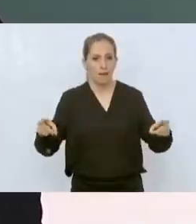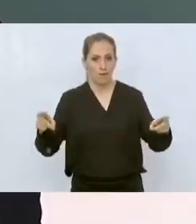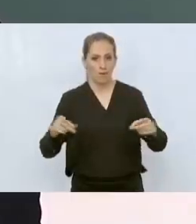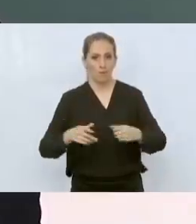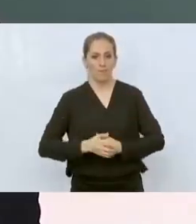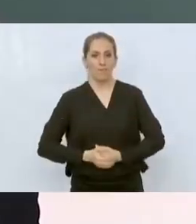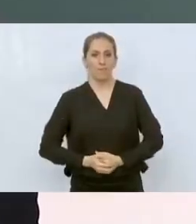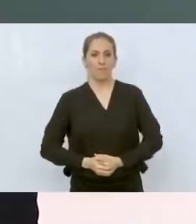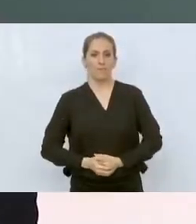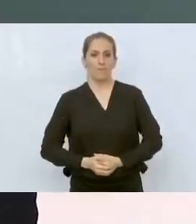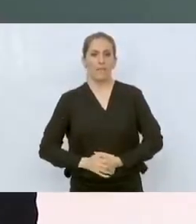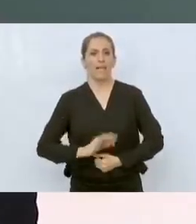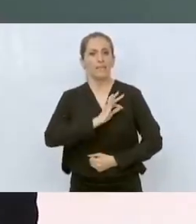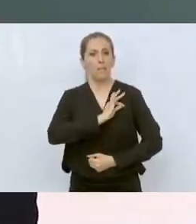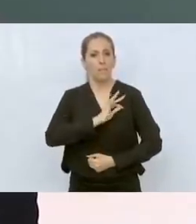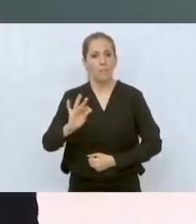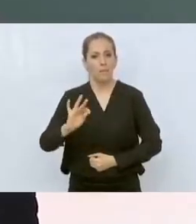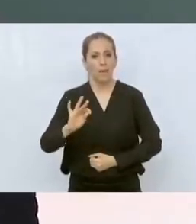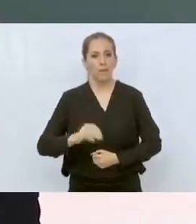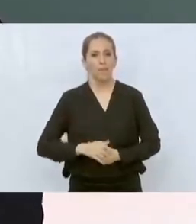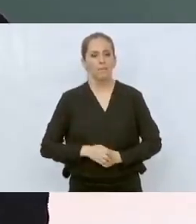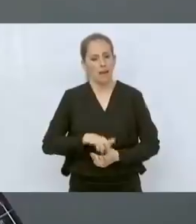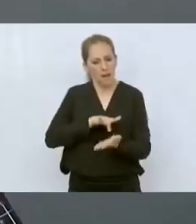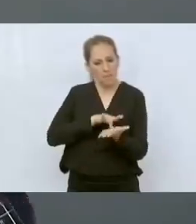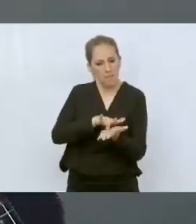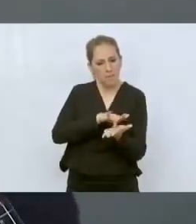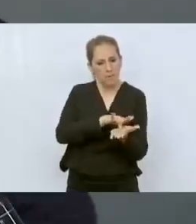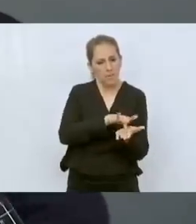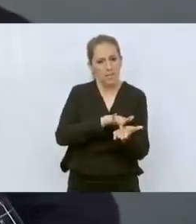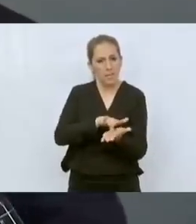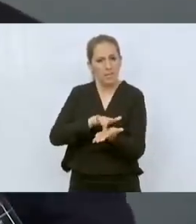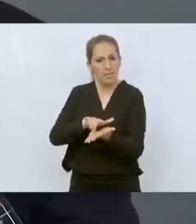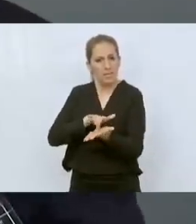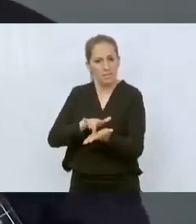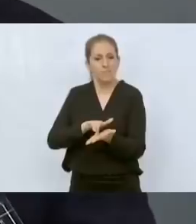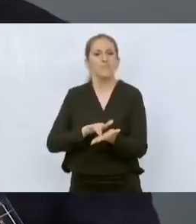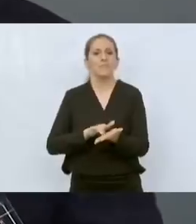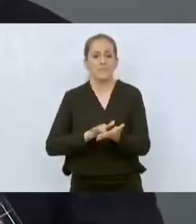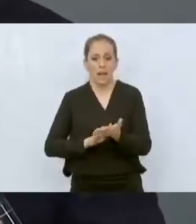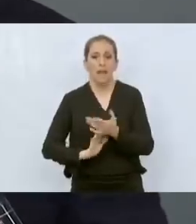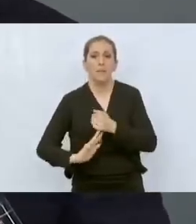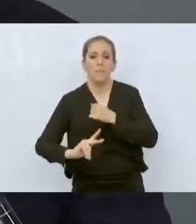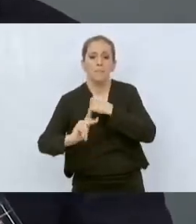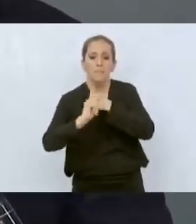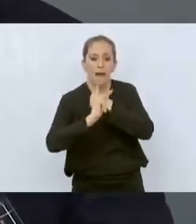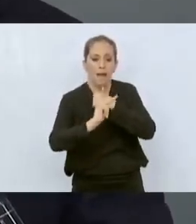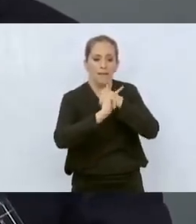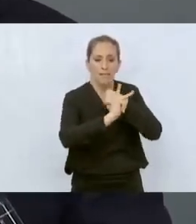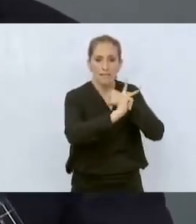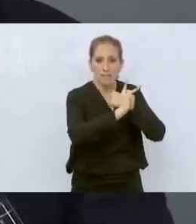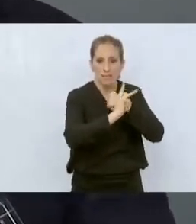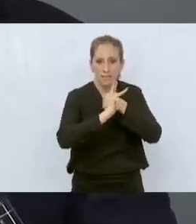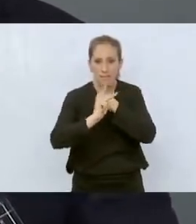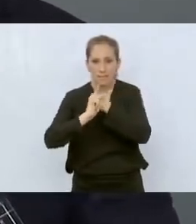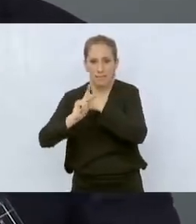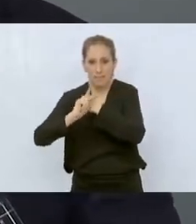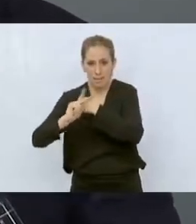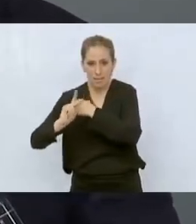pueda apoyar a los países centroamericanos